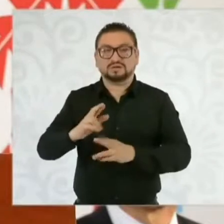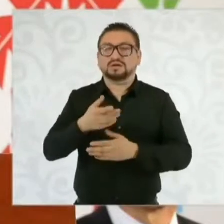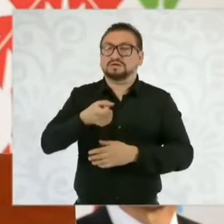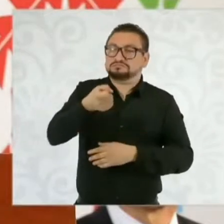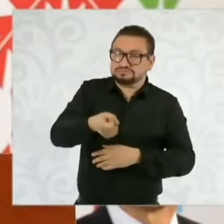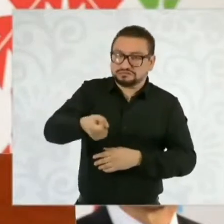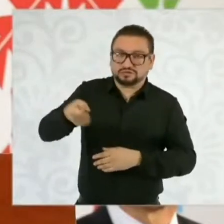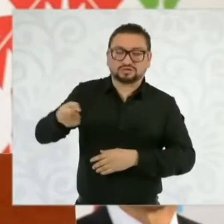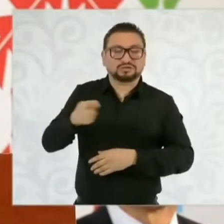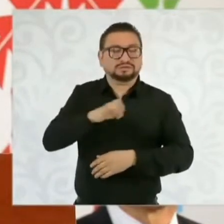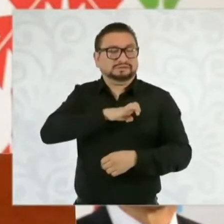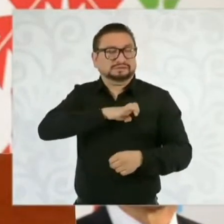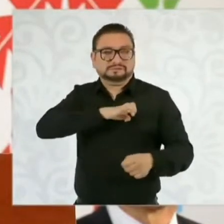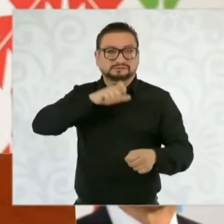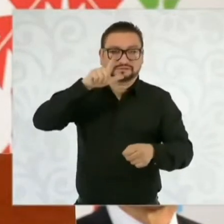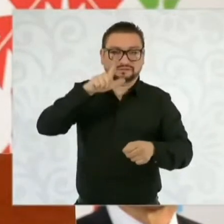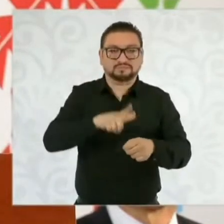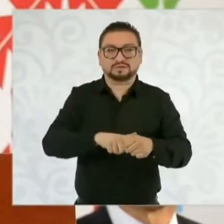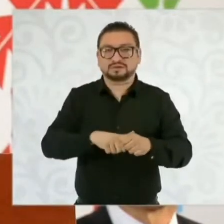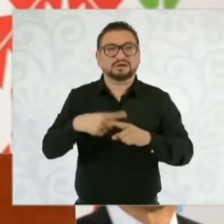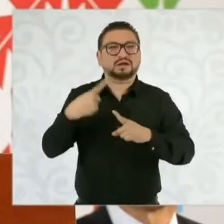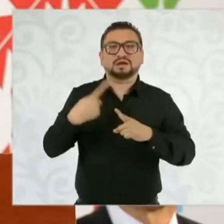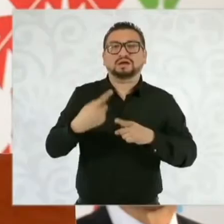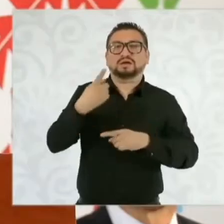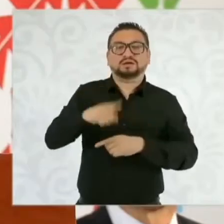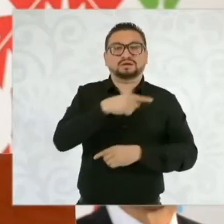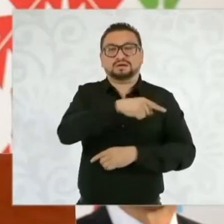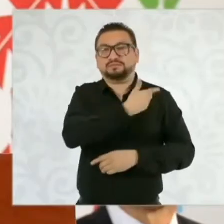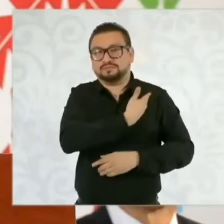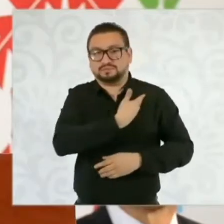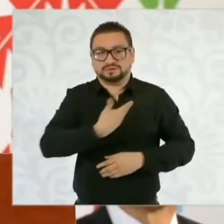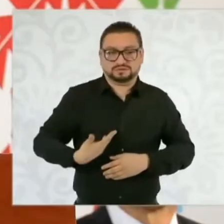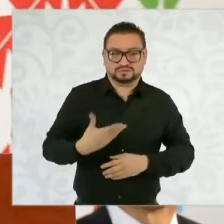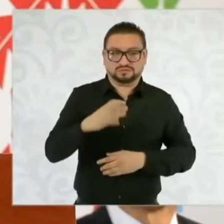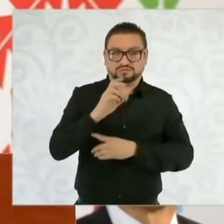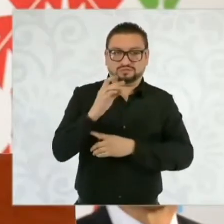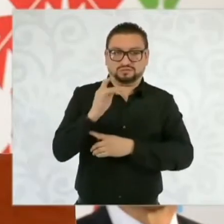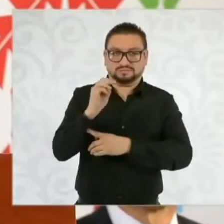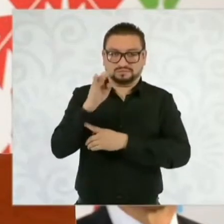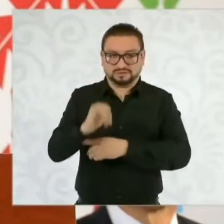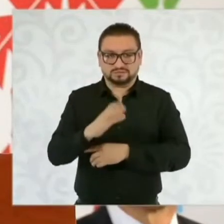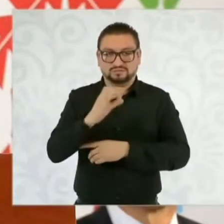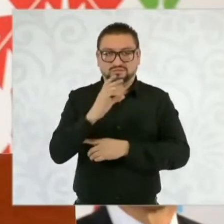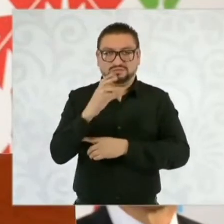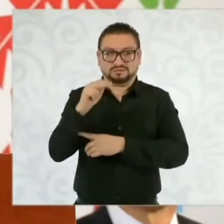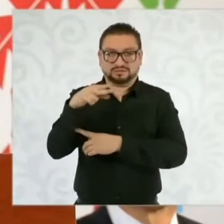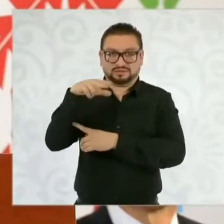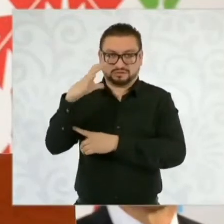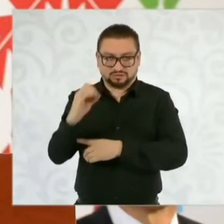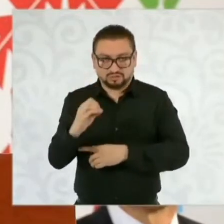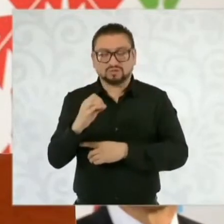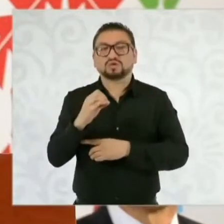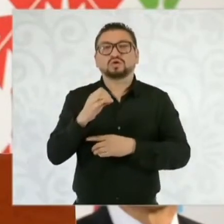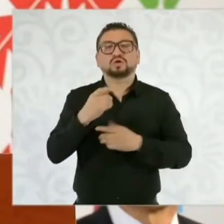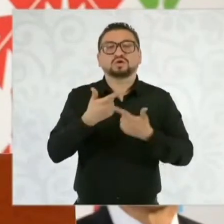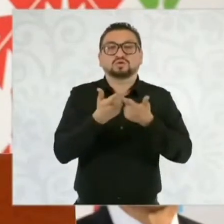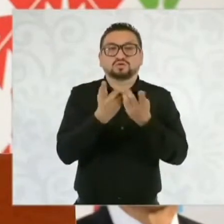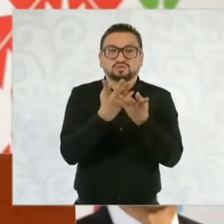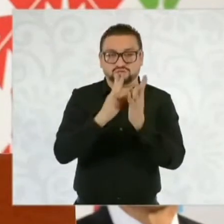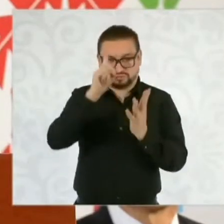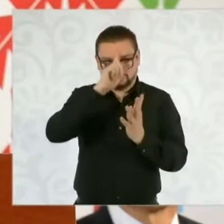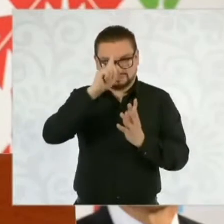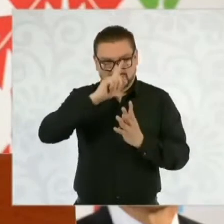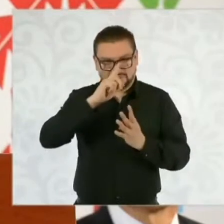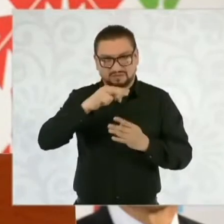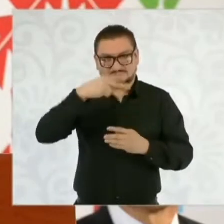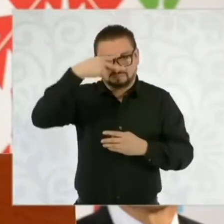cordial saludo muy especial del presidente de CONCAMIN, de CONCANACO, del Consejo Mexicano de